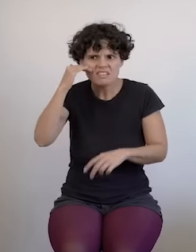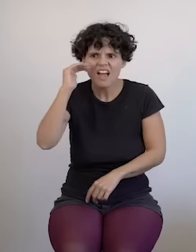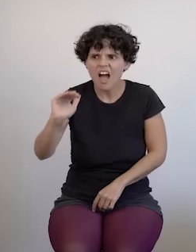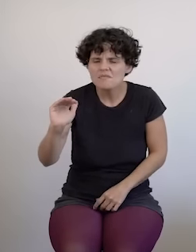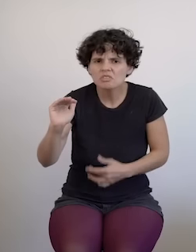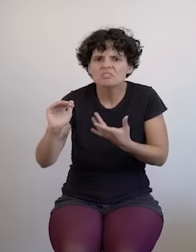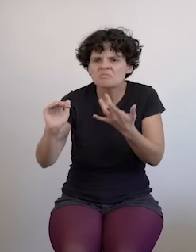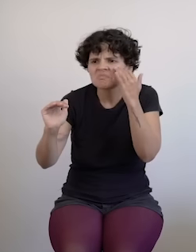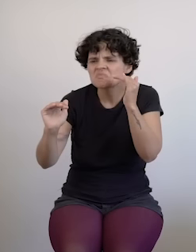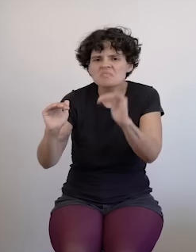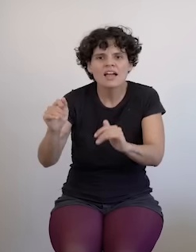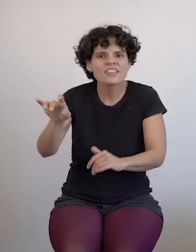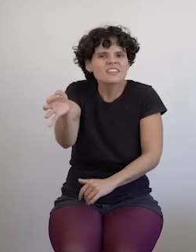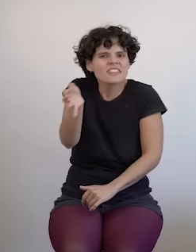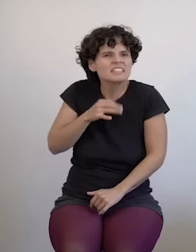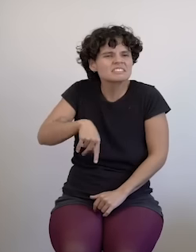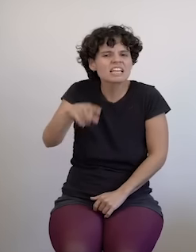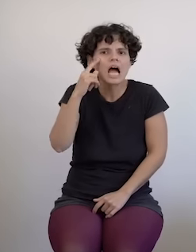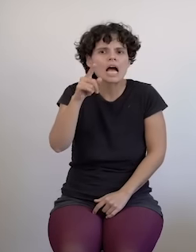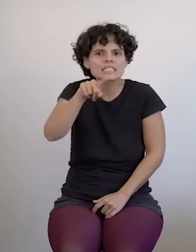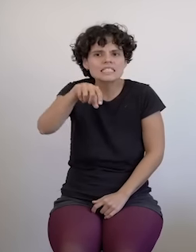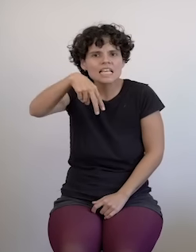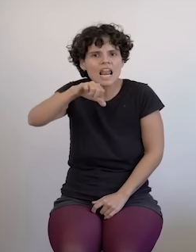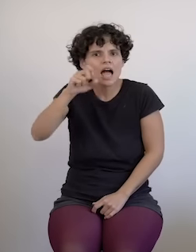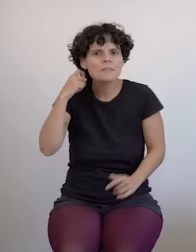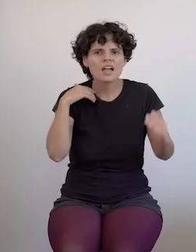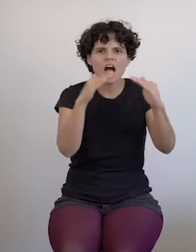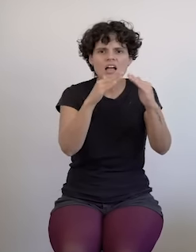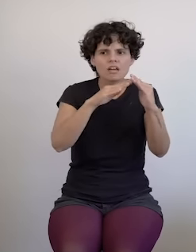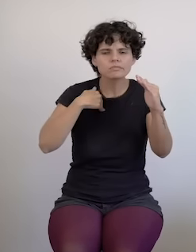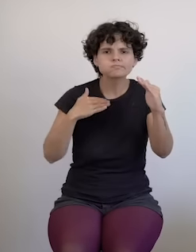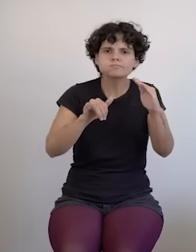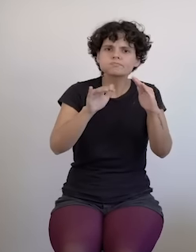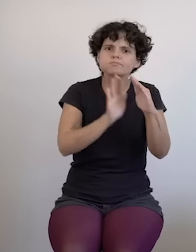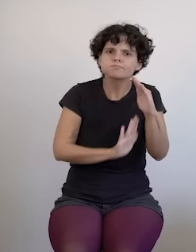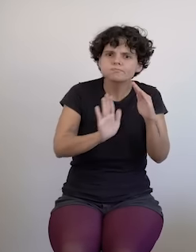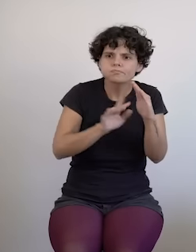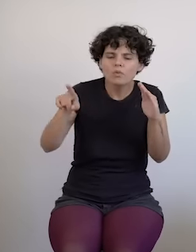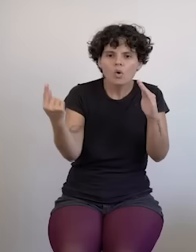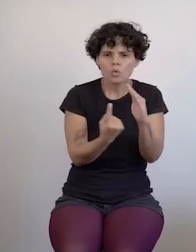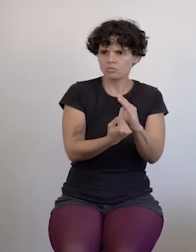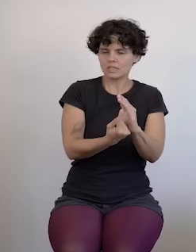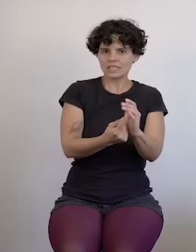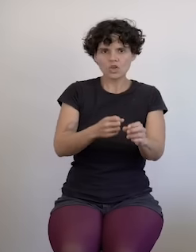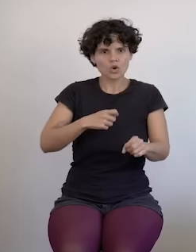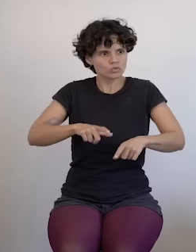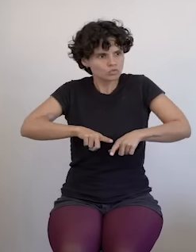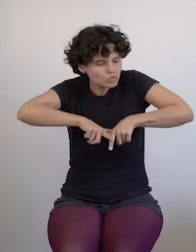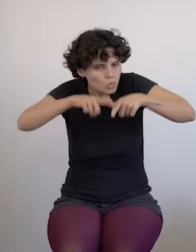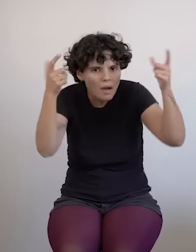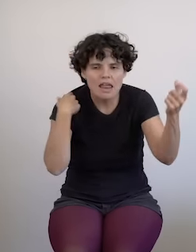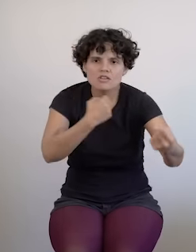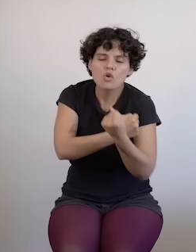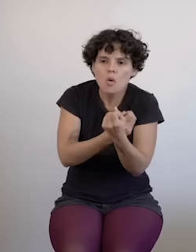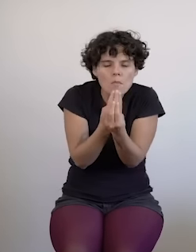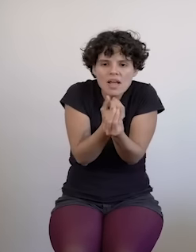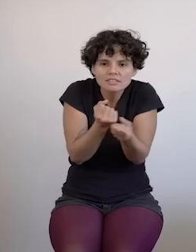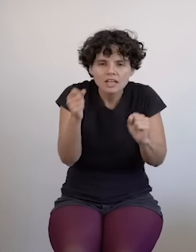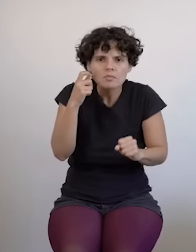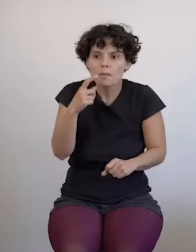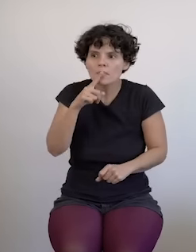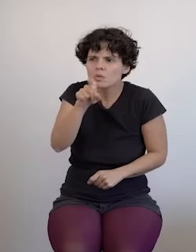acá, y digo, uy, este cabrón chico. Y escucho que venía del Sename y ahí como que el corazón me va al pido, ¿cachai? Y empecé a investigar más de él, de dónde viene